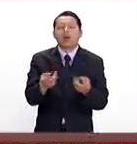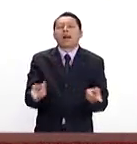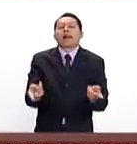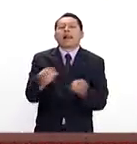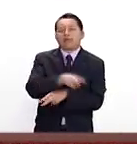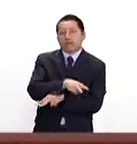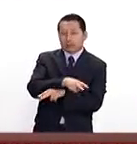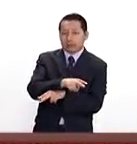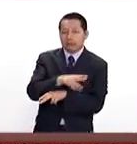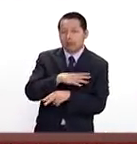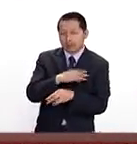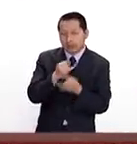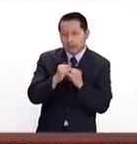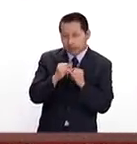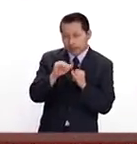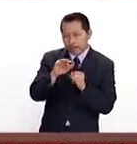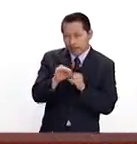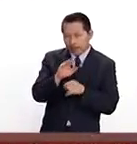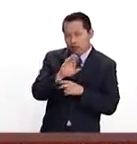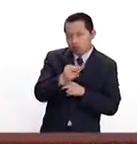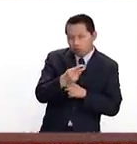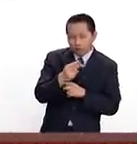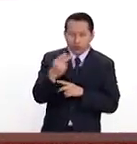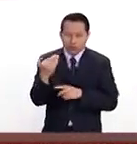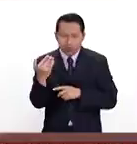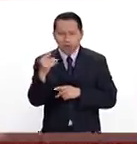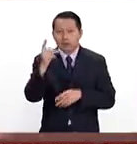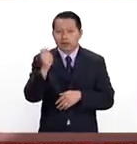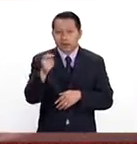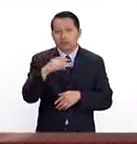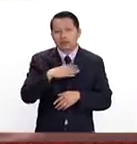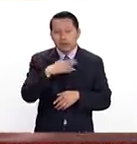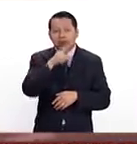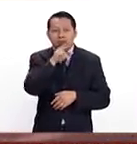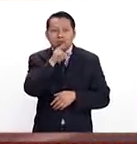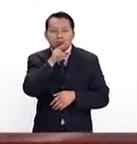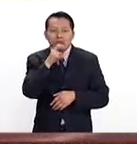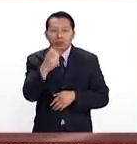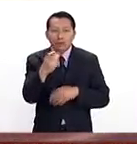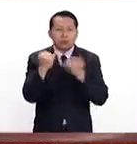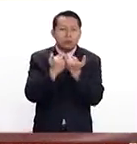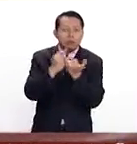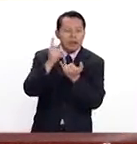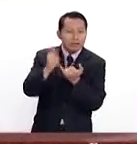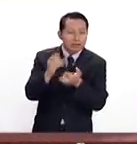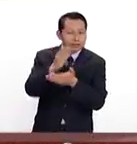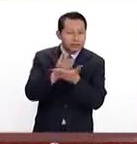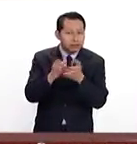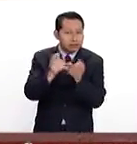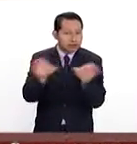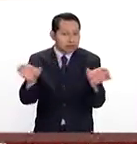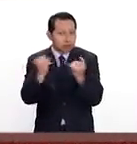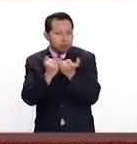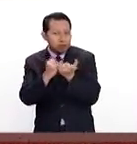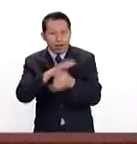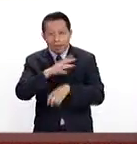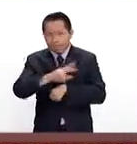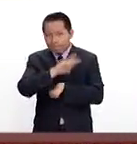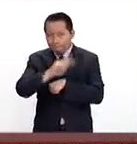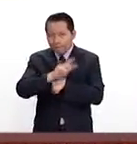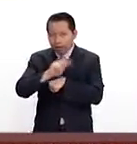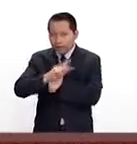independientes son como el promedio, 42-50. Pero esto es lo que les está preocupando. Es decir, esta división de país, esta división,